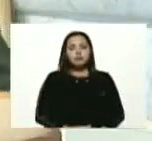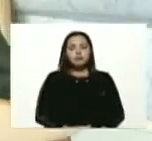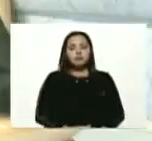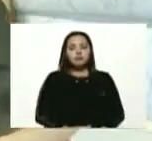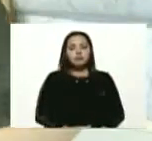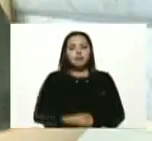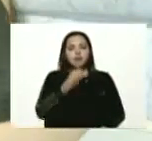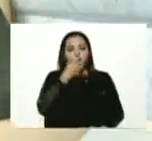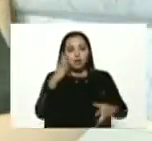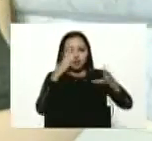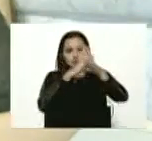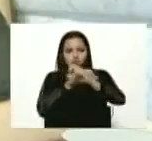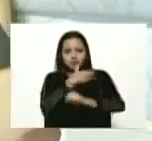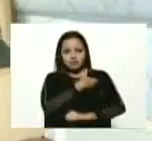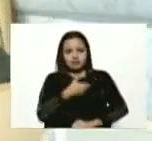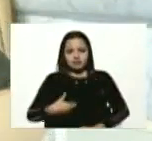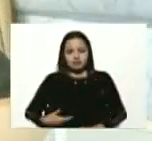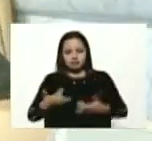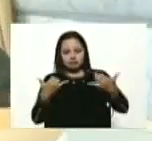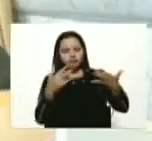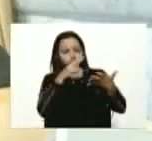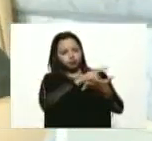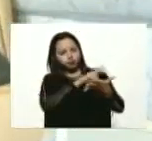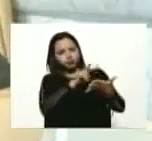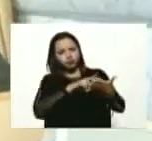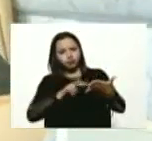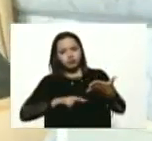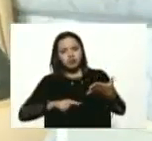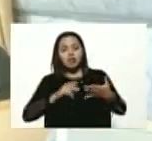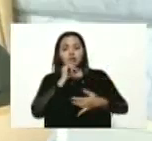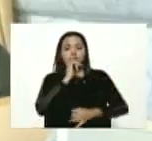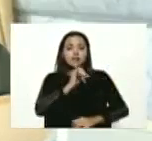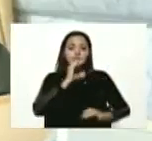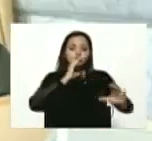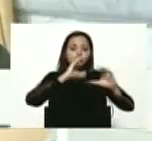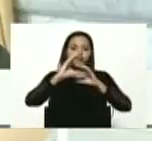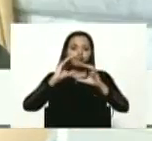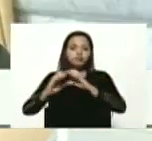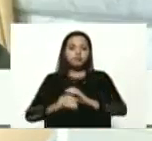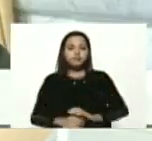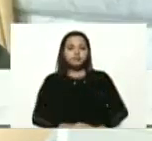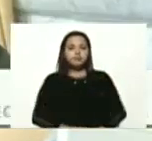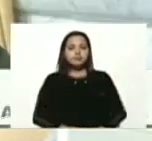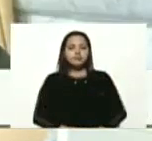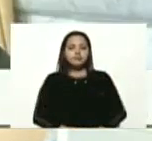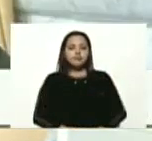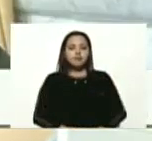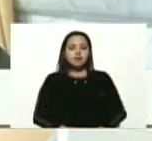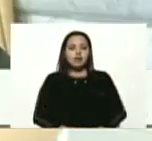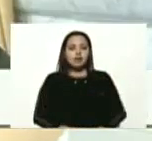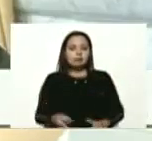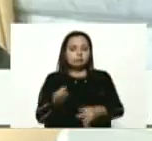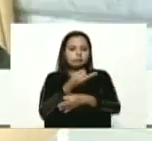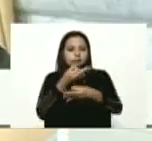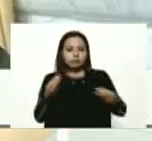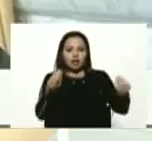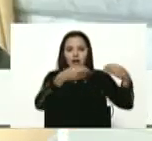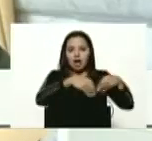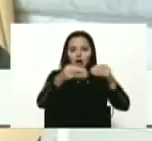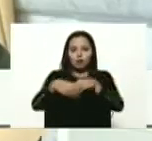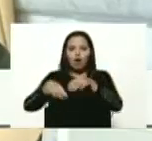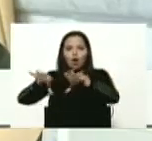Buenas noches, presidente. Voy a leer la nota informativa. Soberana y exitosa negociación para la adquisición